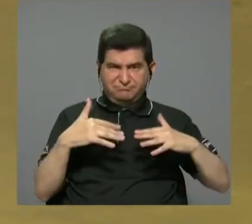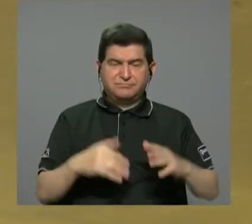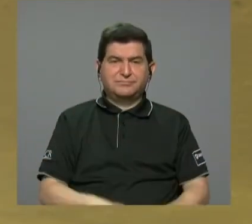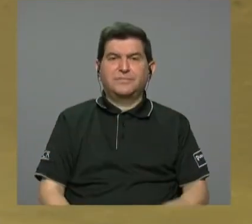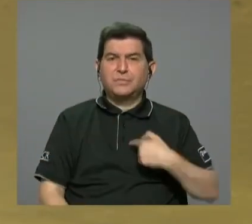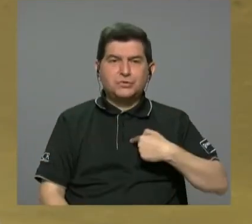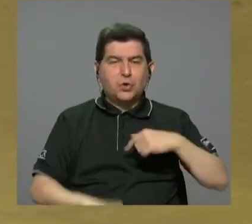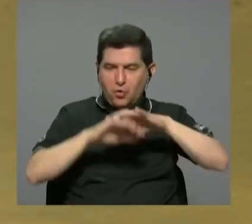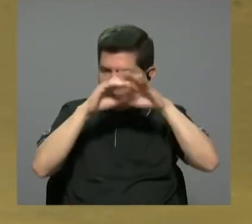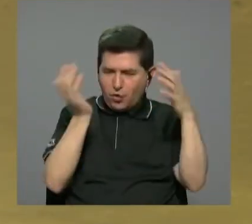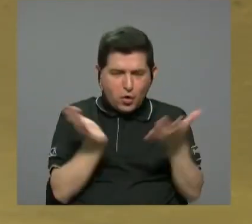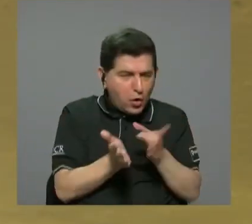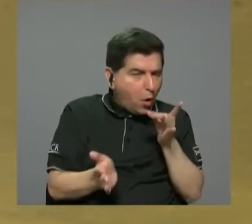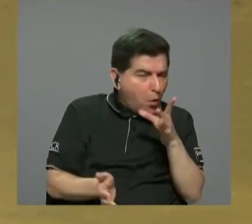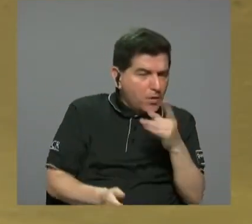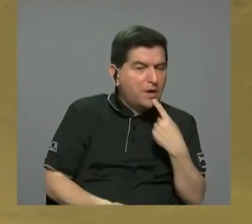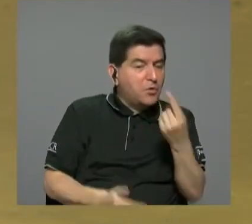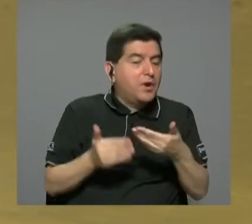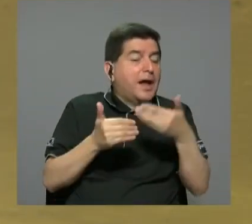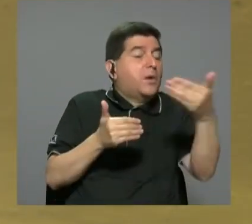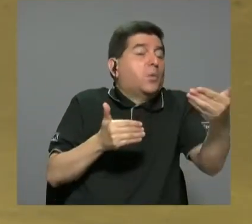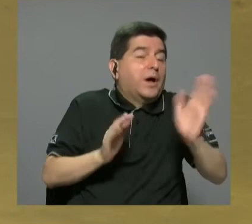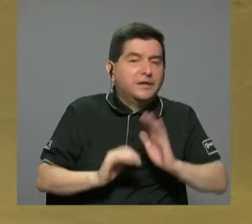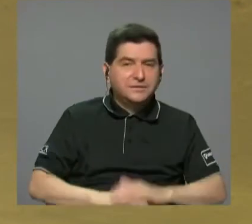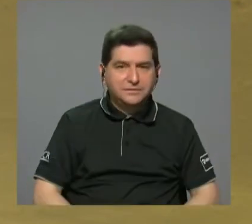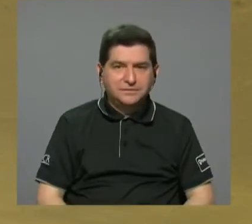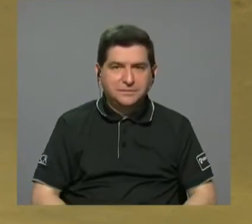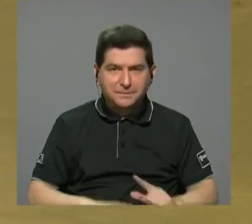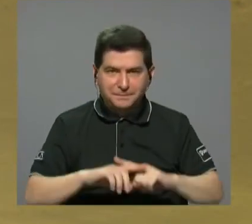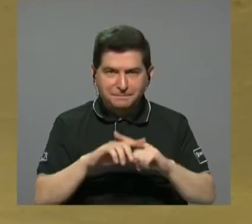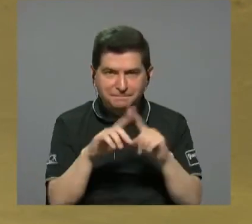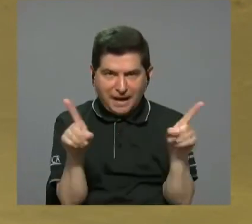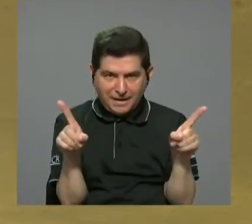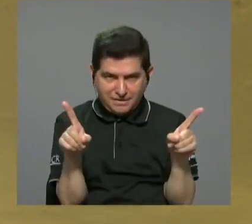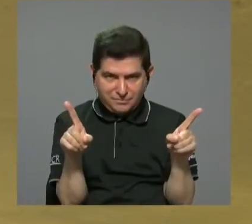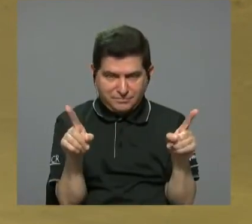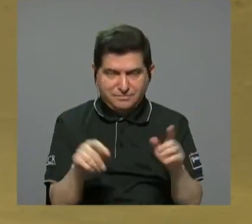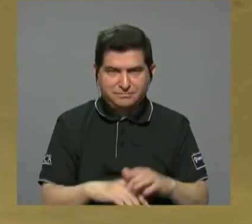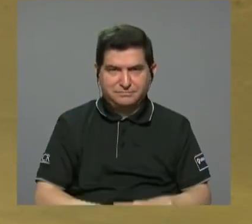tengo bolita de cristal para decir cuándo, pero